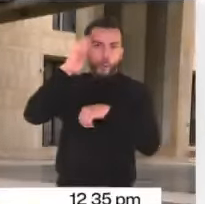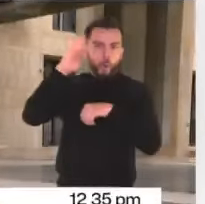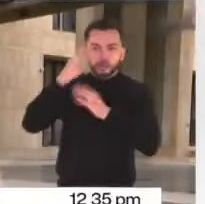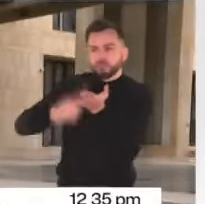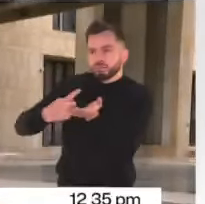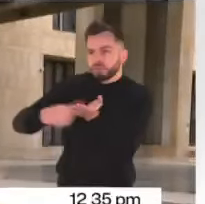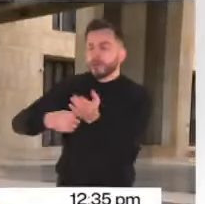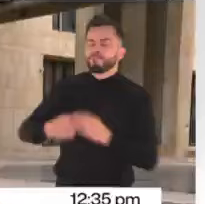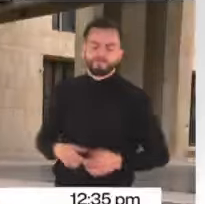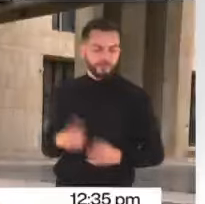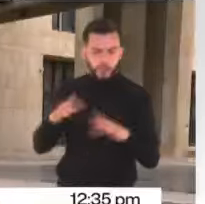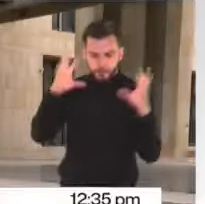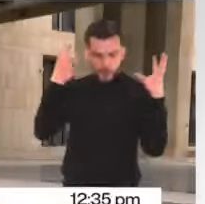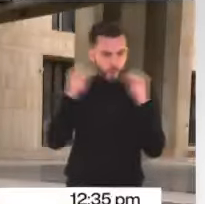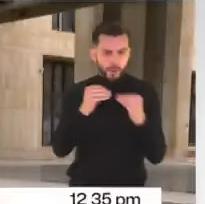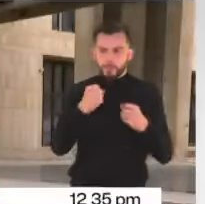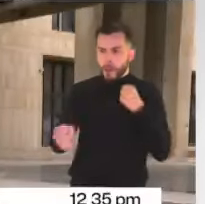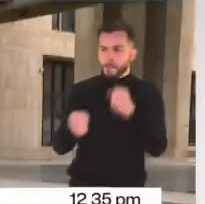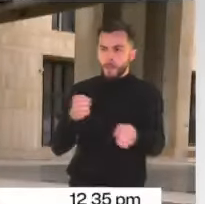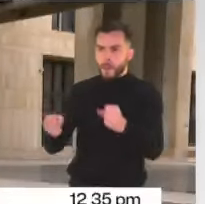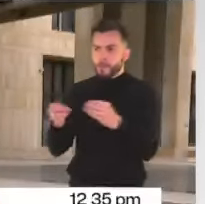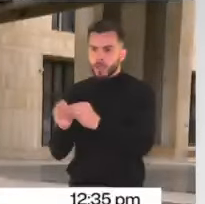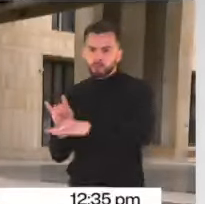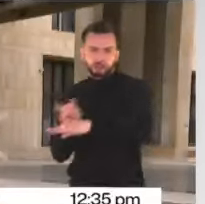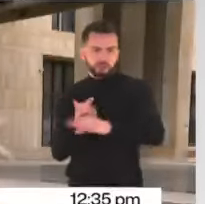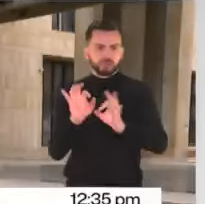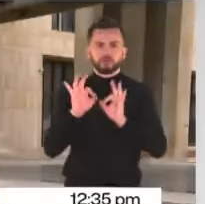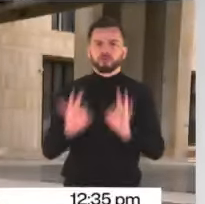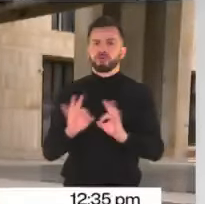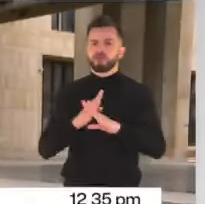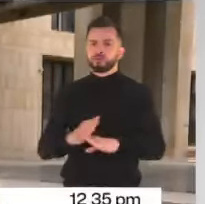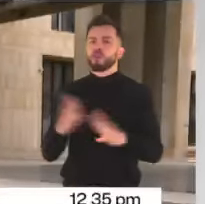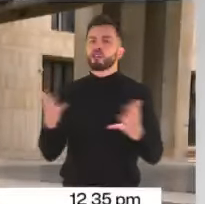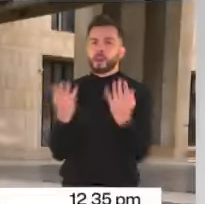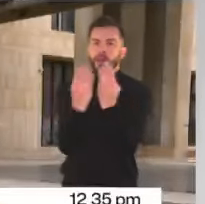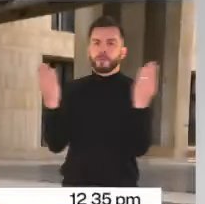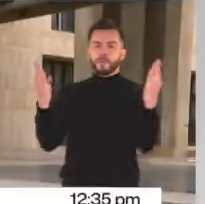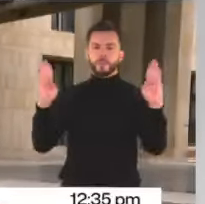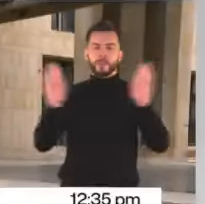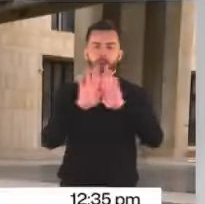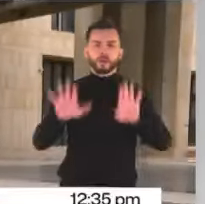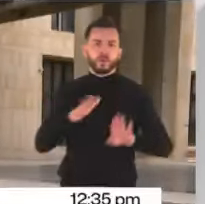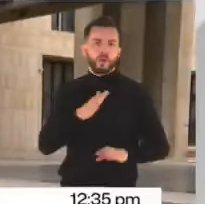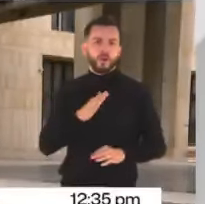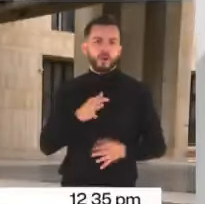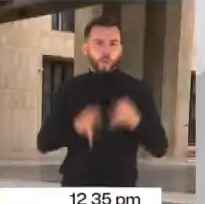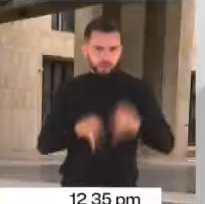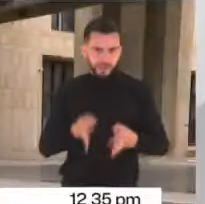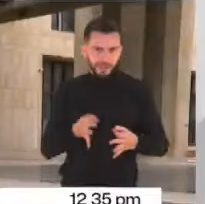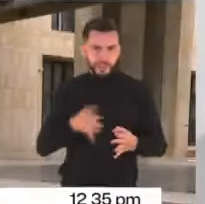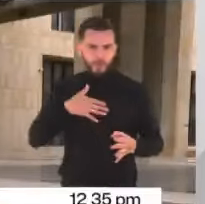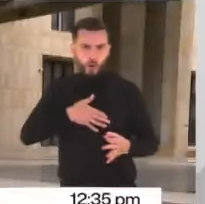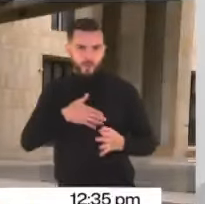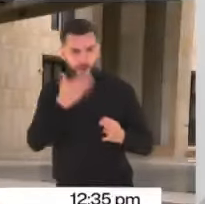acordaron reforzar las medidas de seguridad en el Palacio. María Fernanda, ¿qué nuevos detalles se